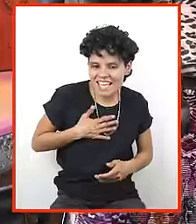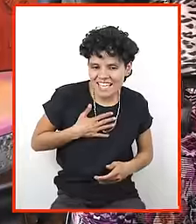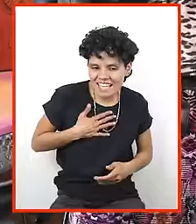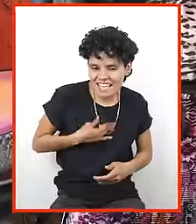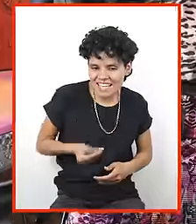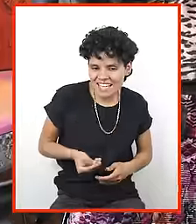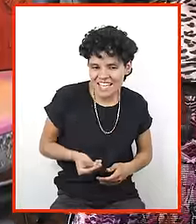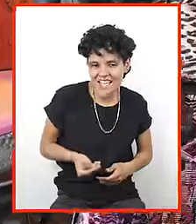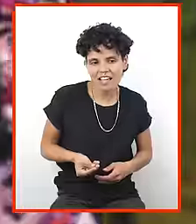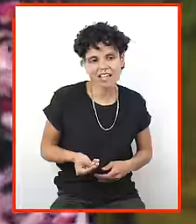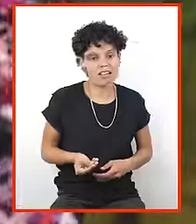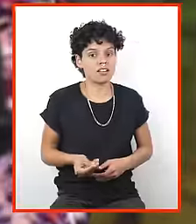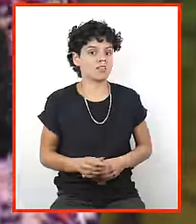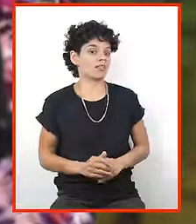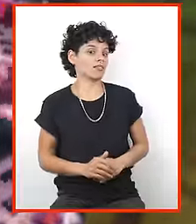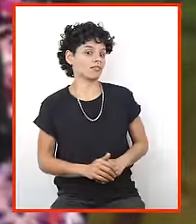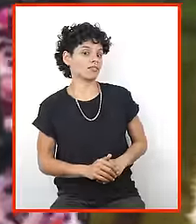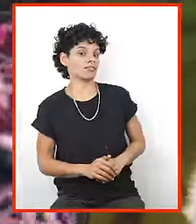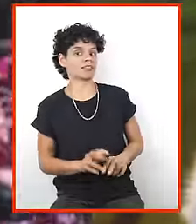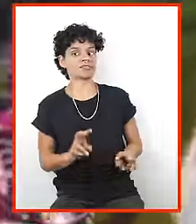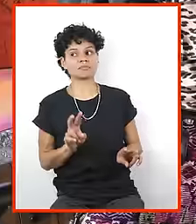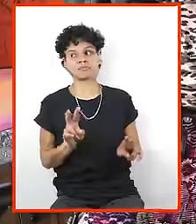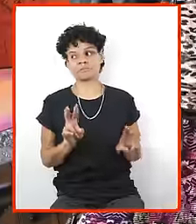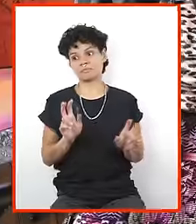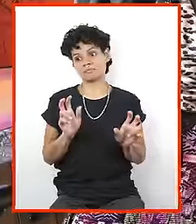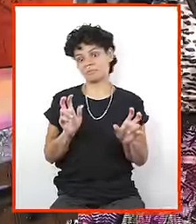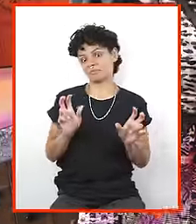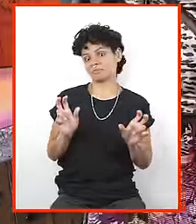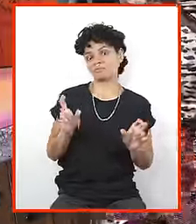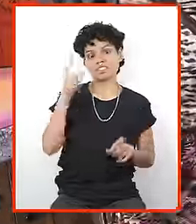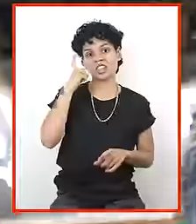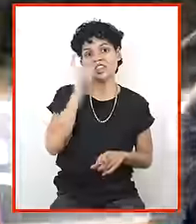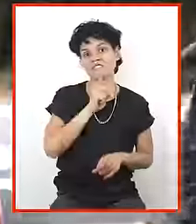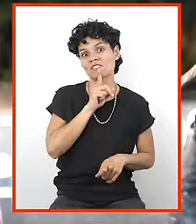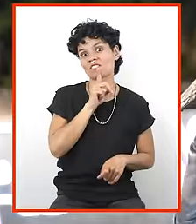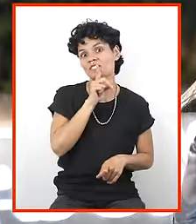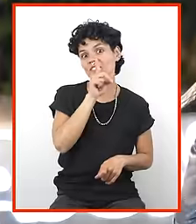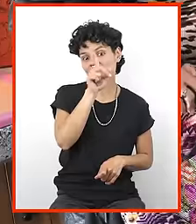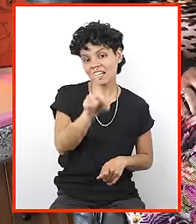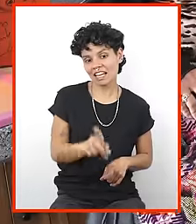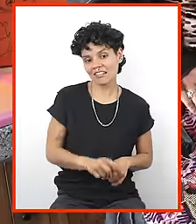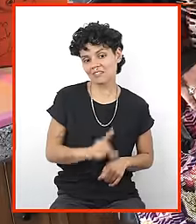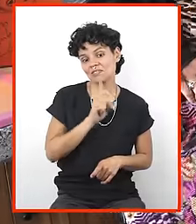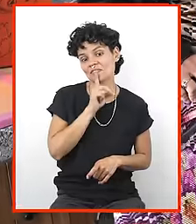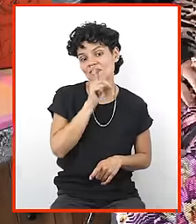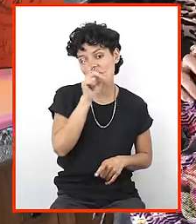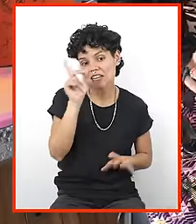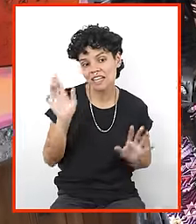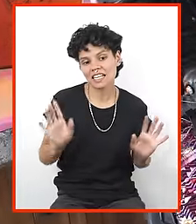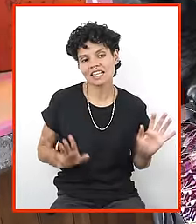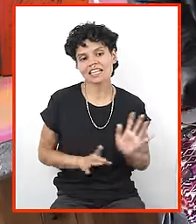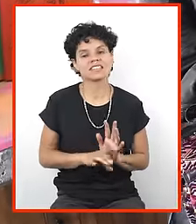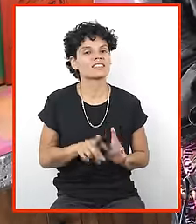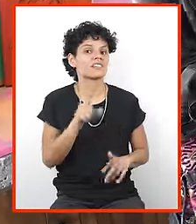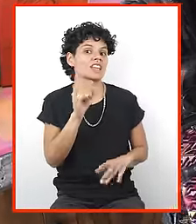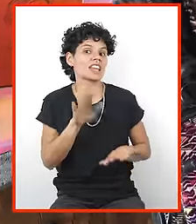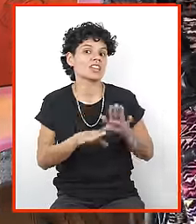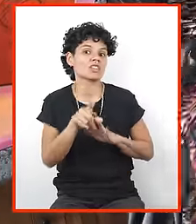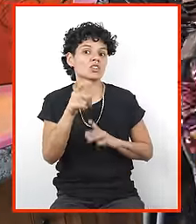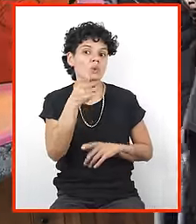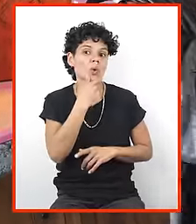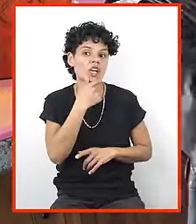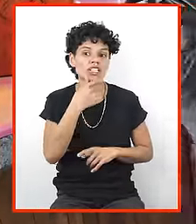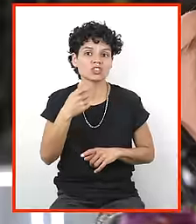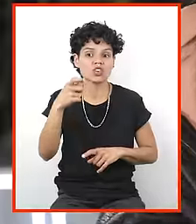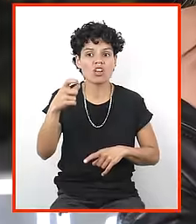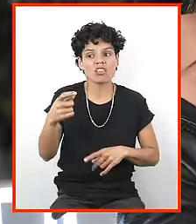comerte esto, no? Ah, mira. No, es que ya es más exquisita, parece. Porque acá... Está mal enseñado. No, tenés que darle un